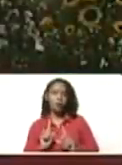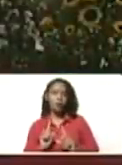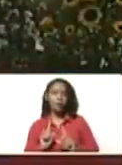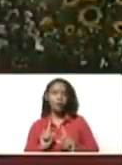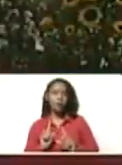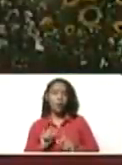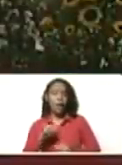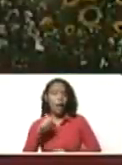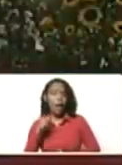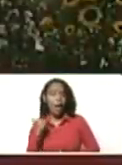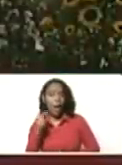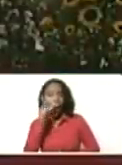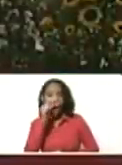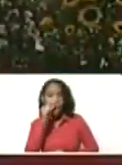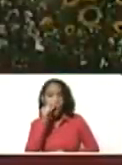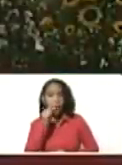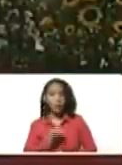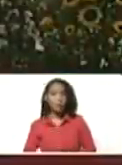Earle